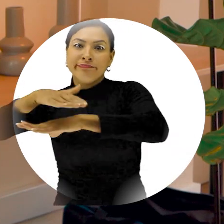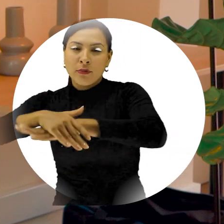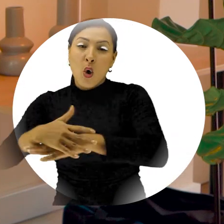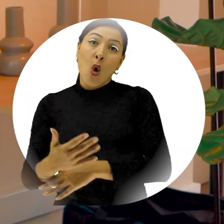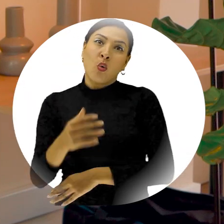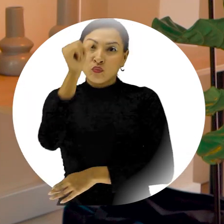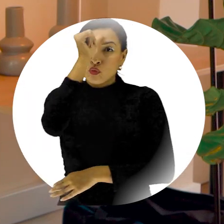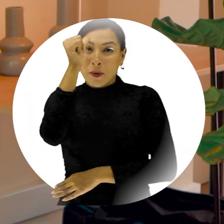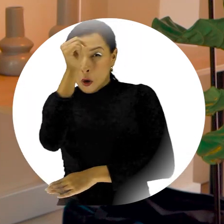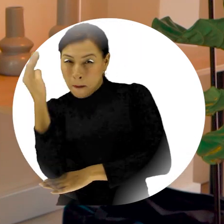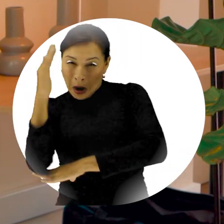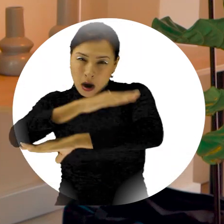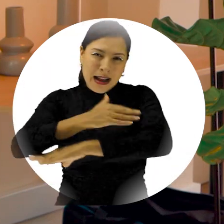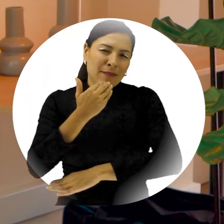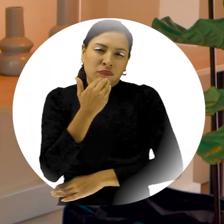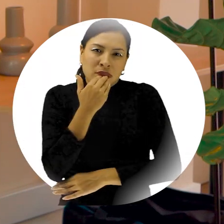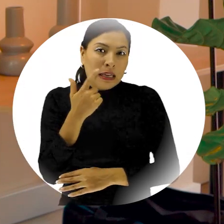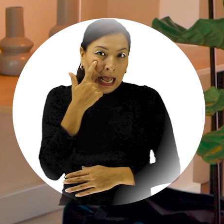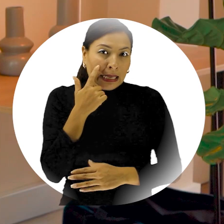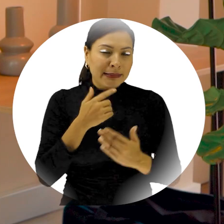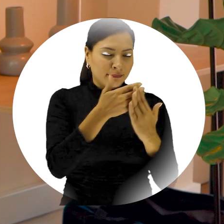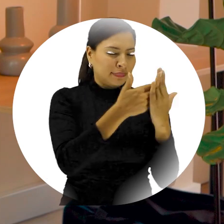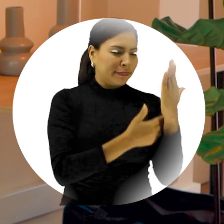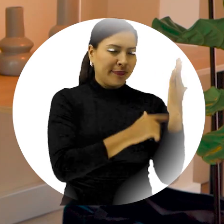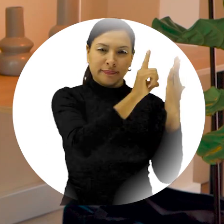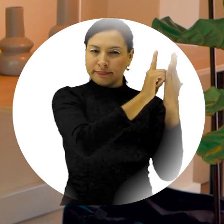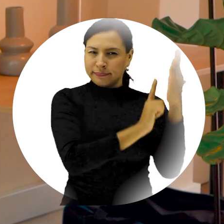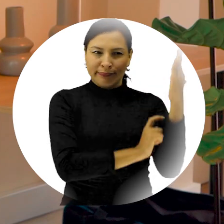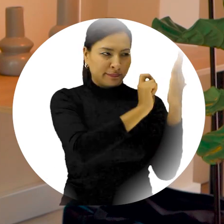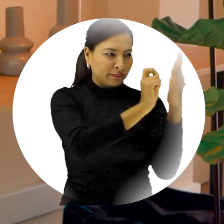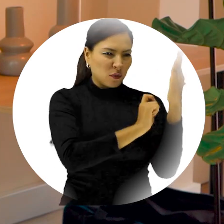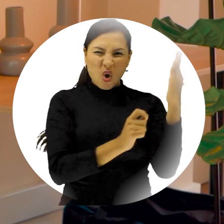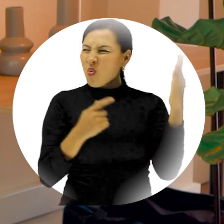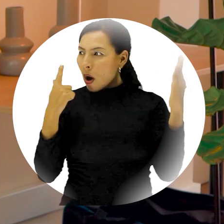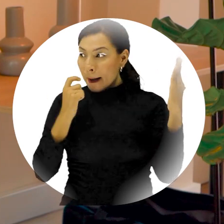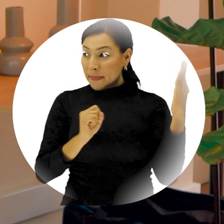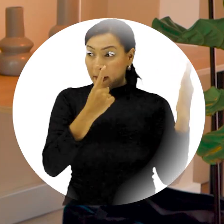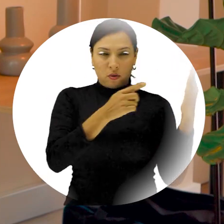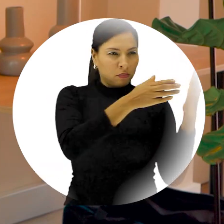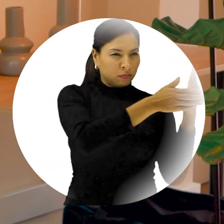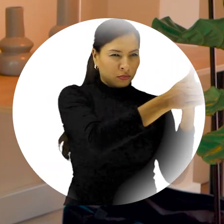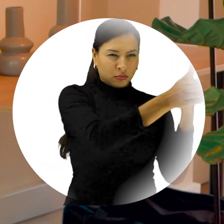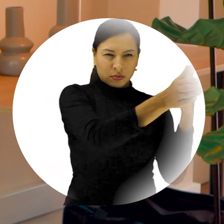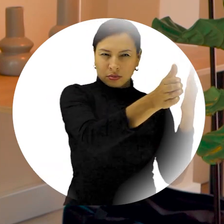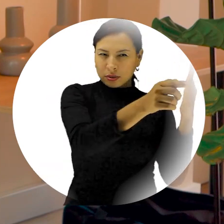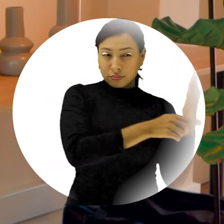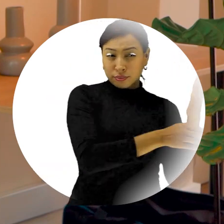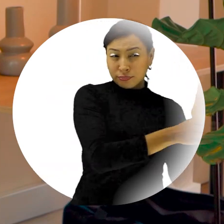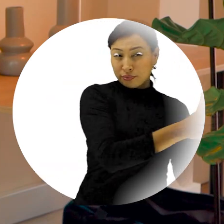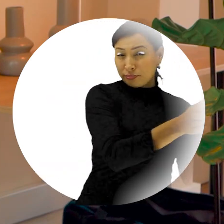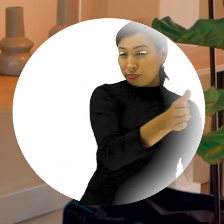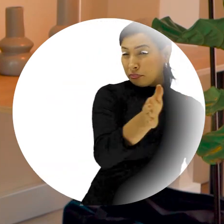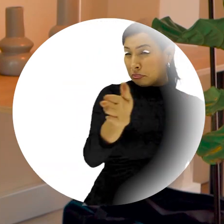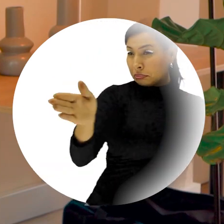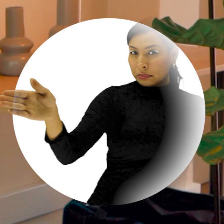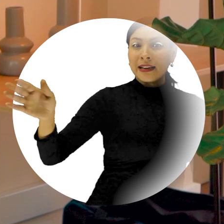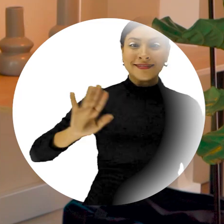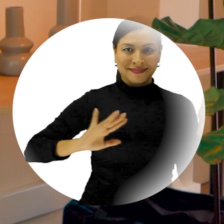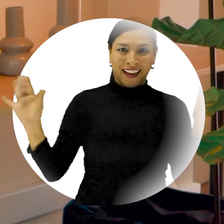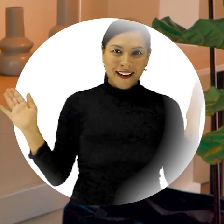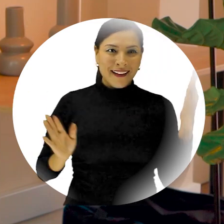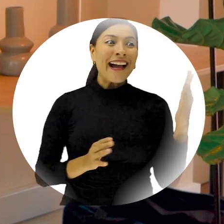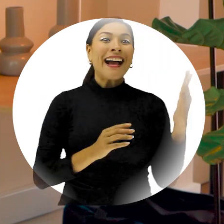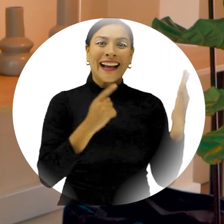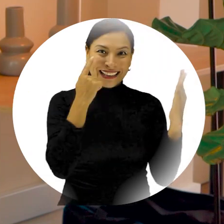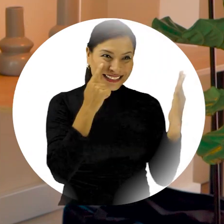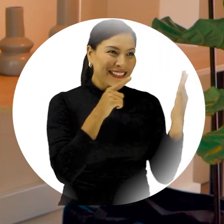recorrido fuera como el más óptimo posible y hacíamos como ese listado, cuadrábamos con las personas y empezábamos de esta manera a visitar estos inmuebles. Hay algo